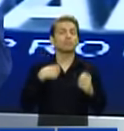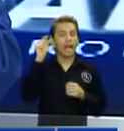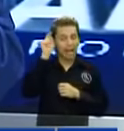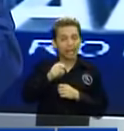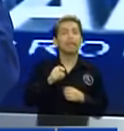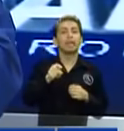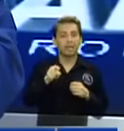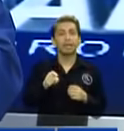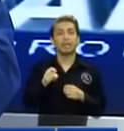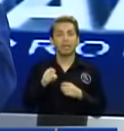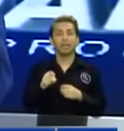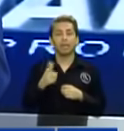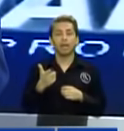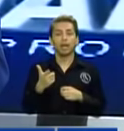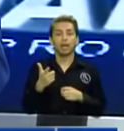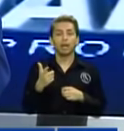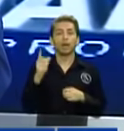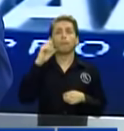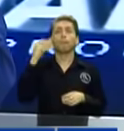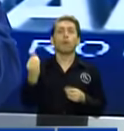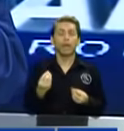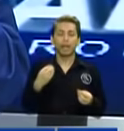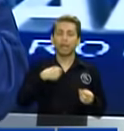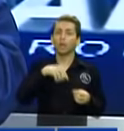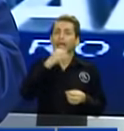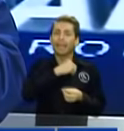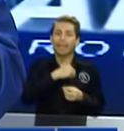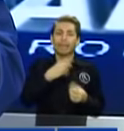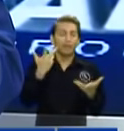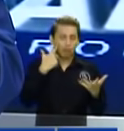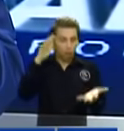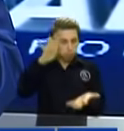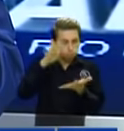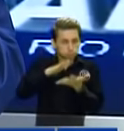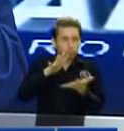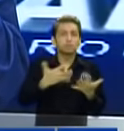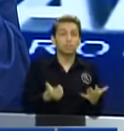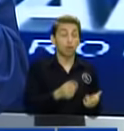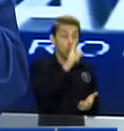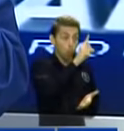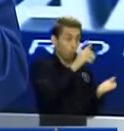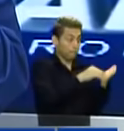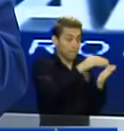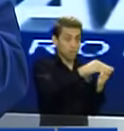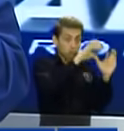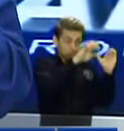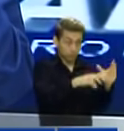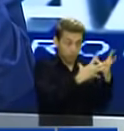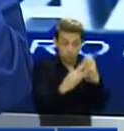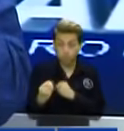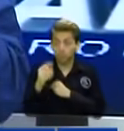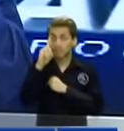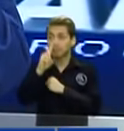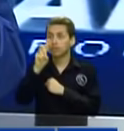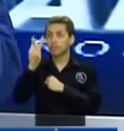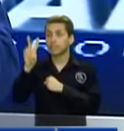ganado. ¿Por qué 125 casos por millón? Porque 125 casos por millón significaría tener